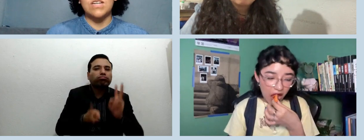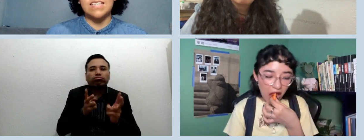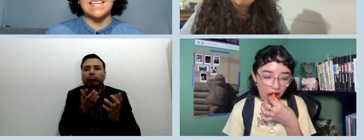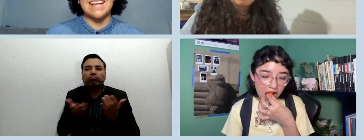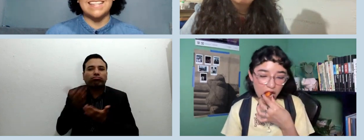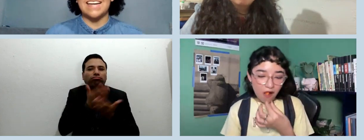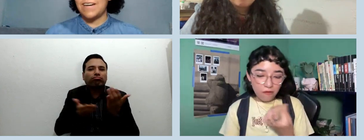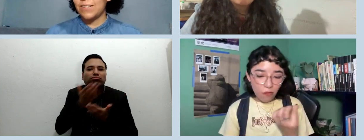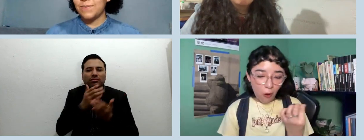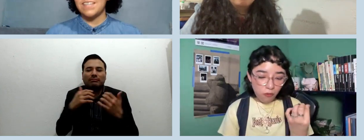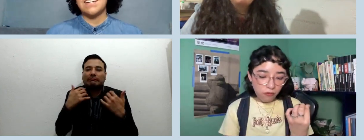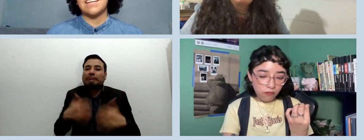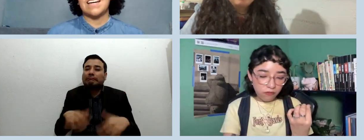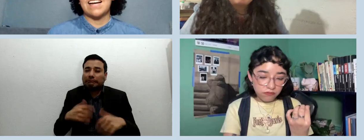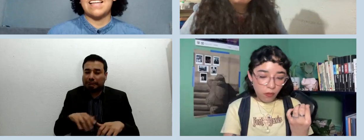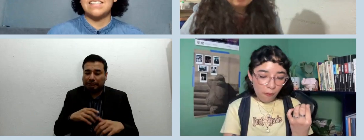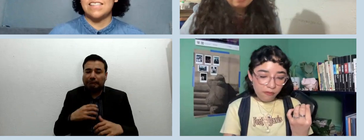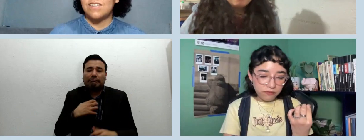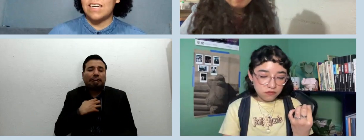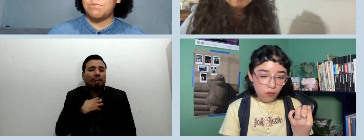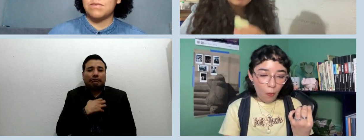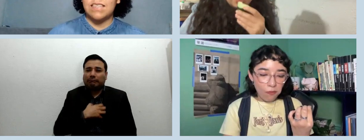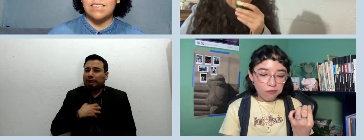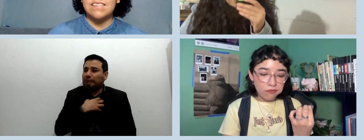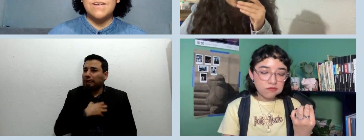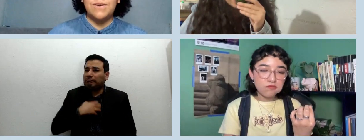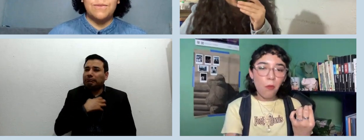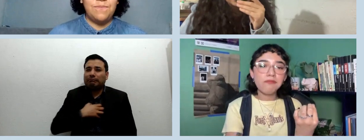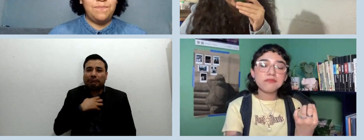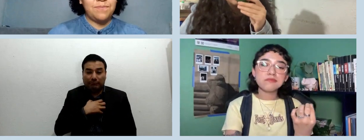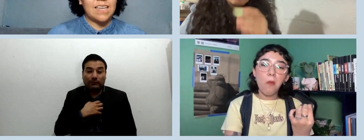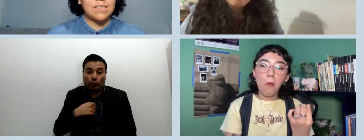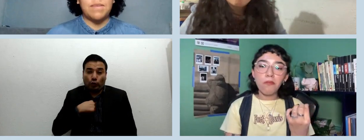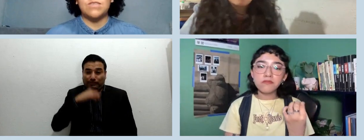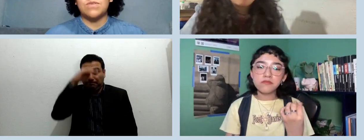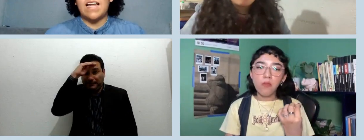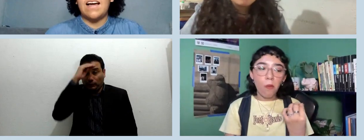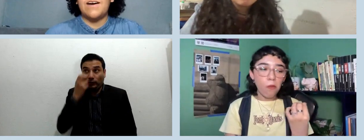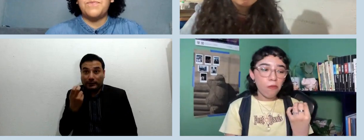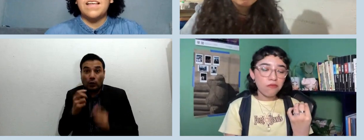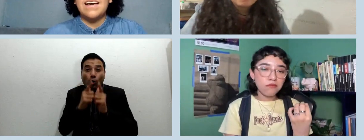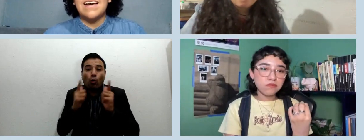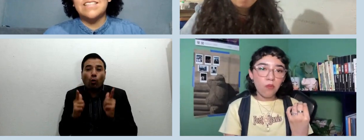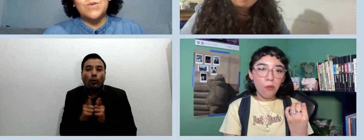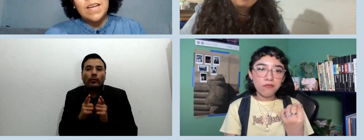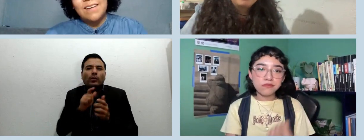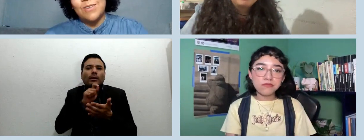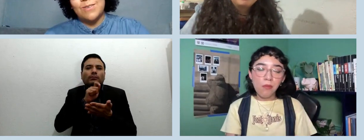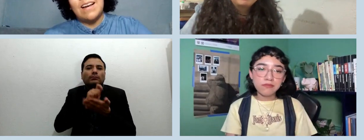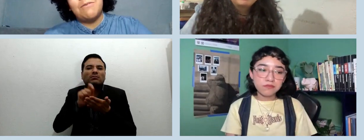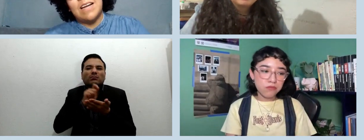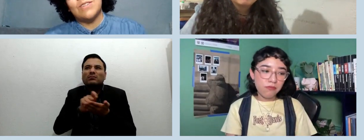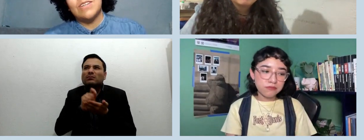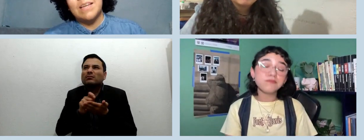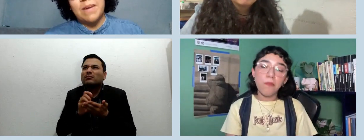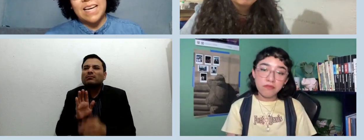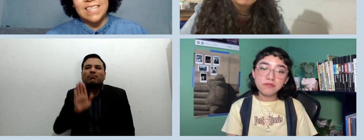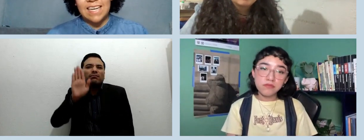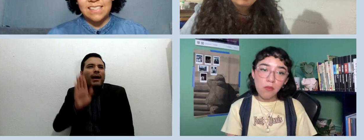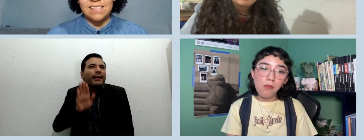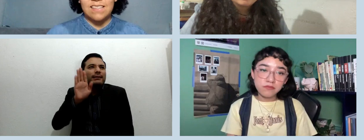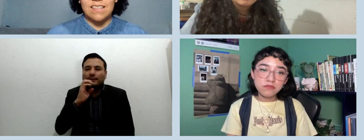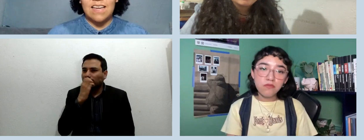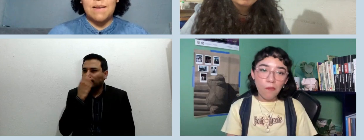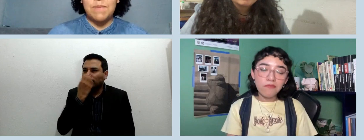las reuniones el trabajo que en realidad siento que apuntes es más una escuela o un laboratorio de